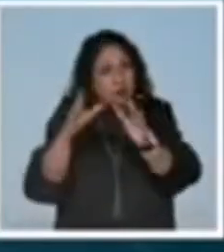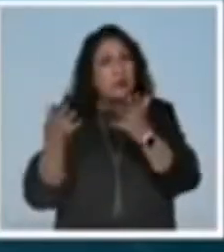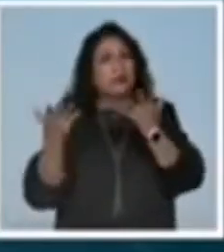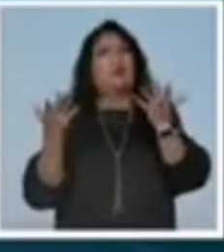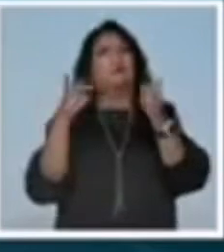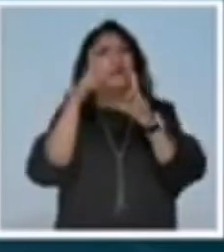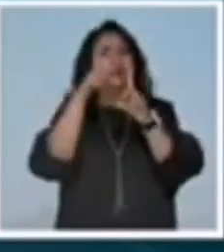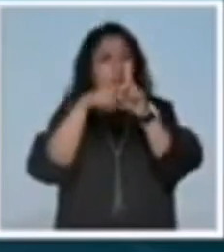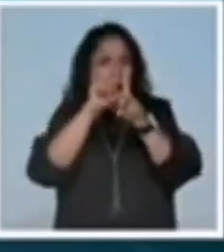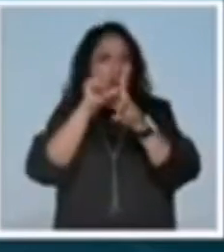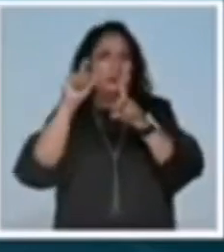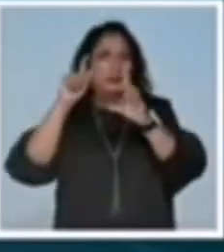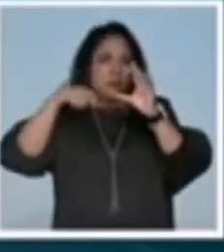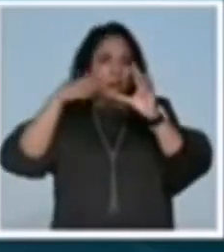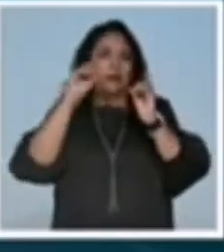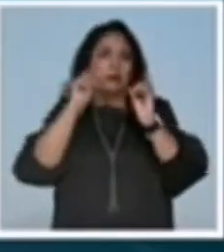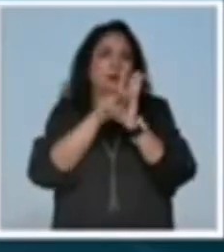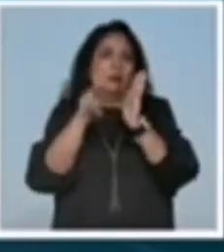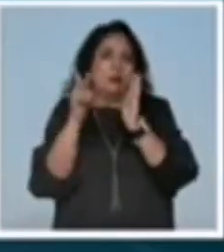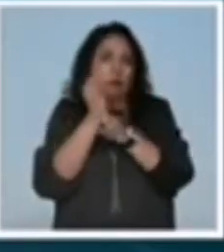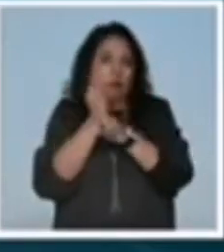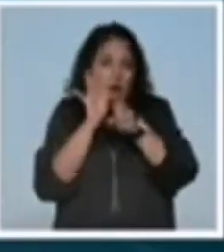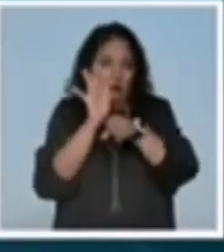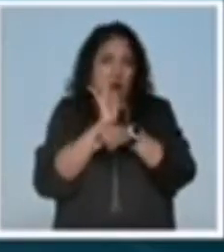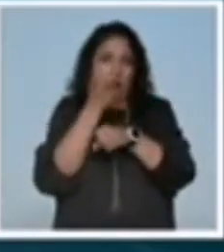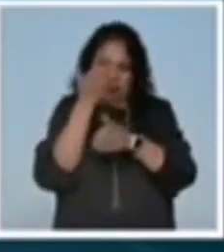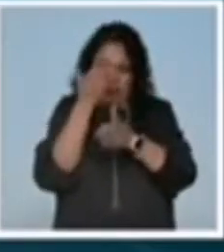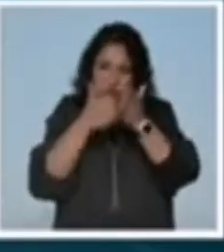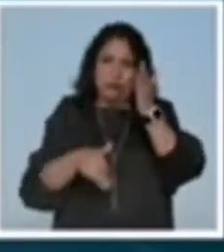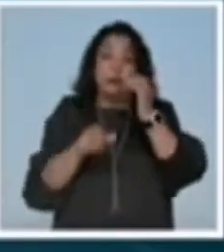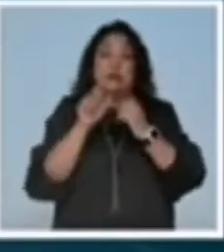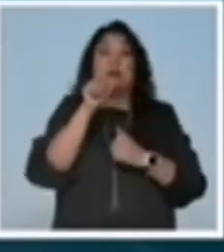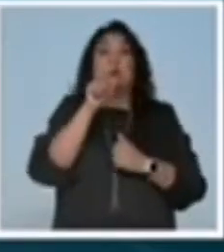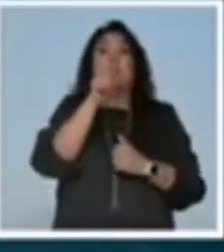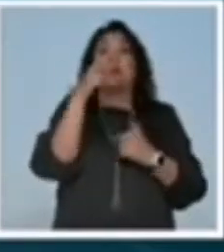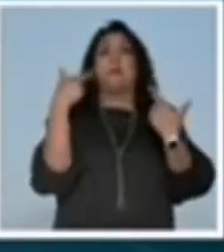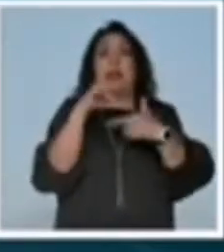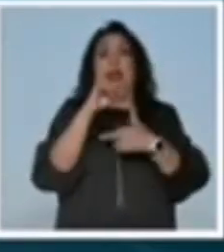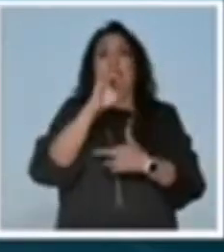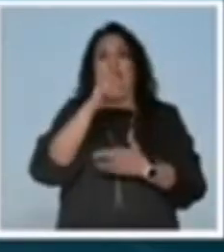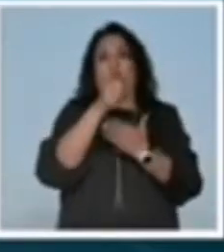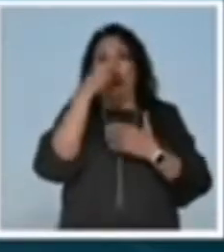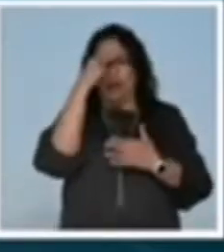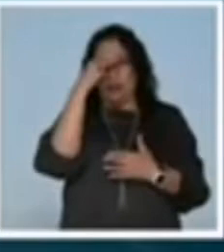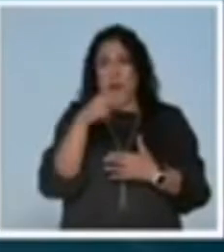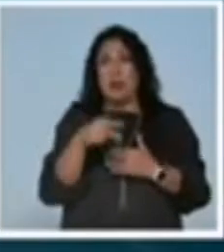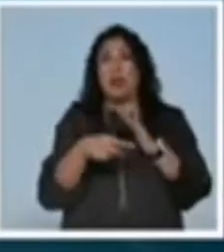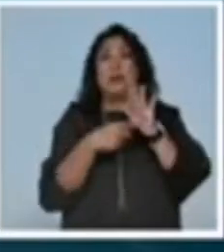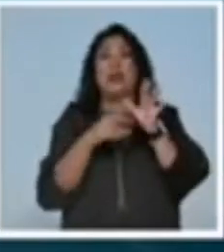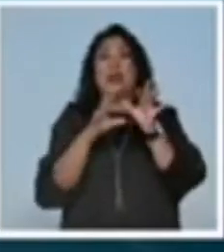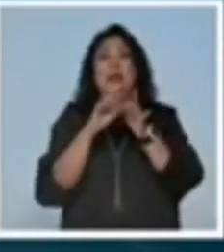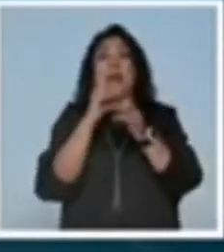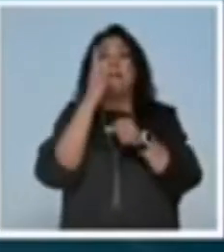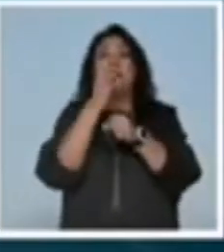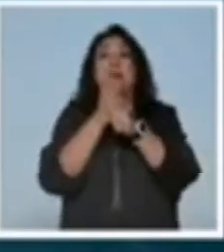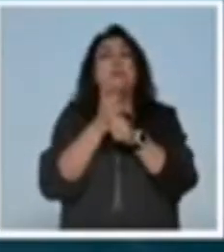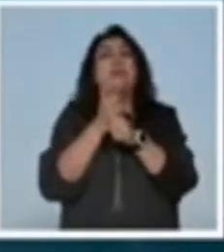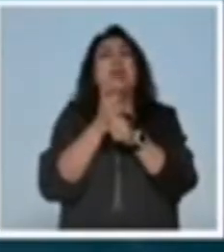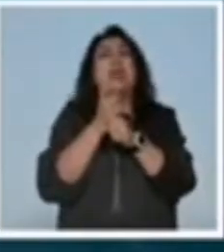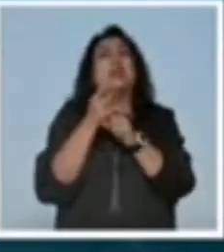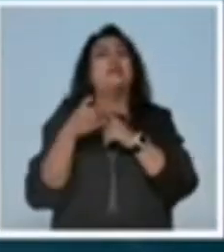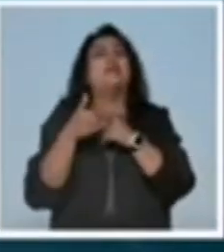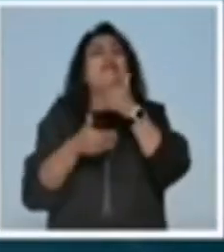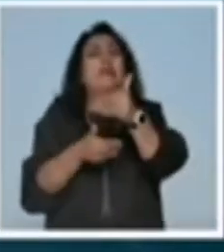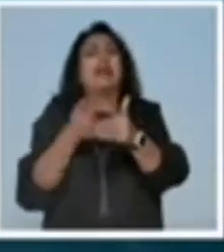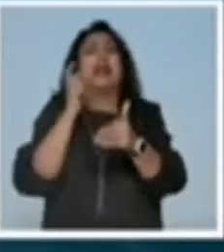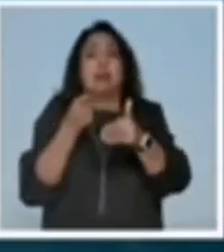generaciones en la crítica cinematográfica o en el periodismo cinematográfico. El profesor de la Ibero de la Ciudad de México señaló que el primer paso es ver y